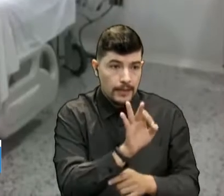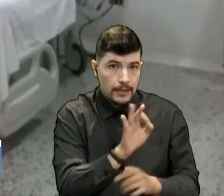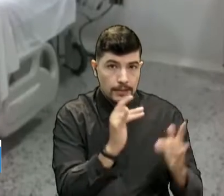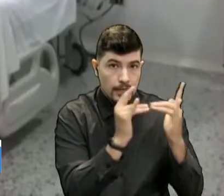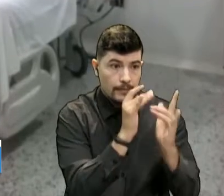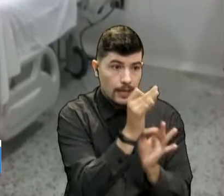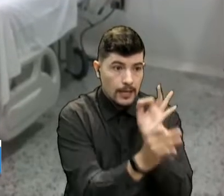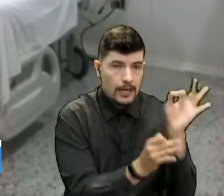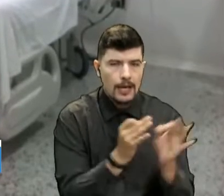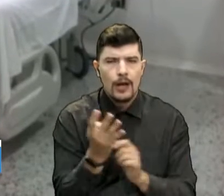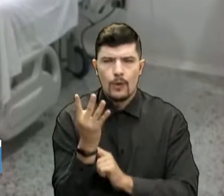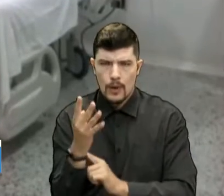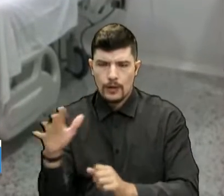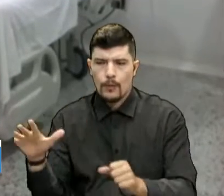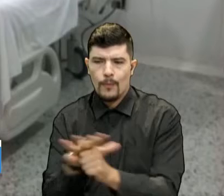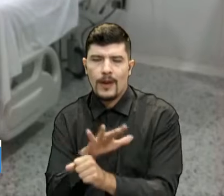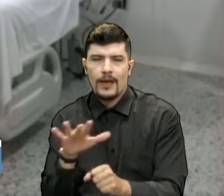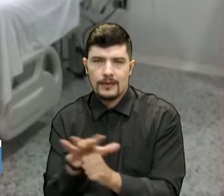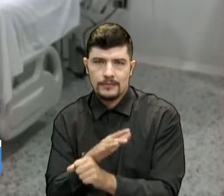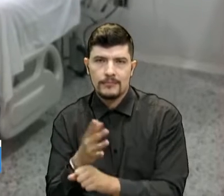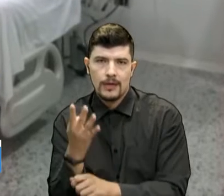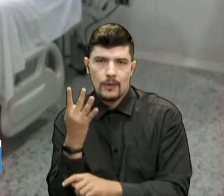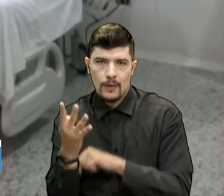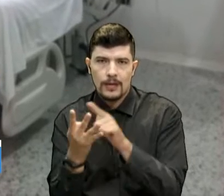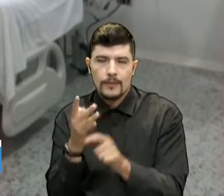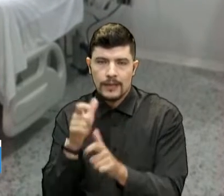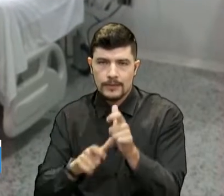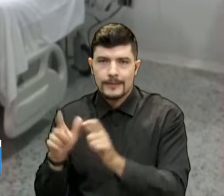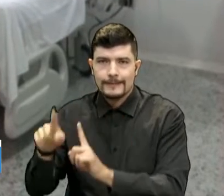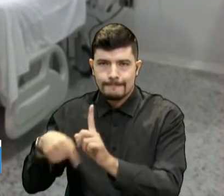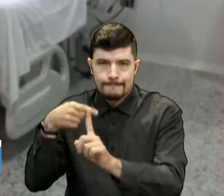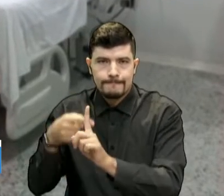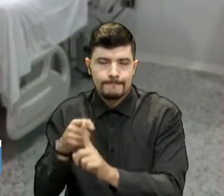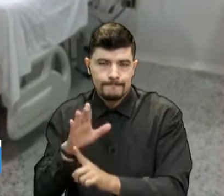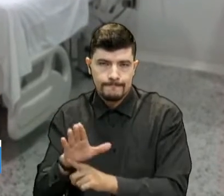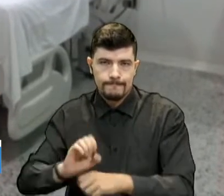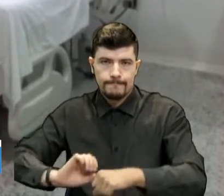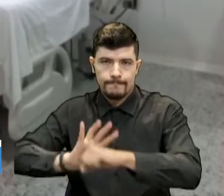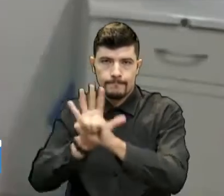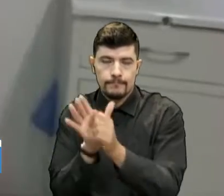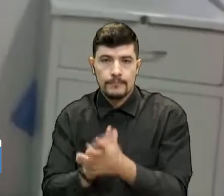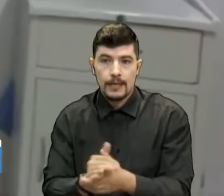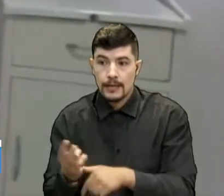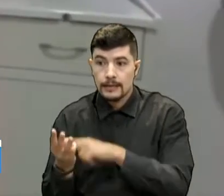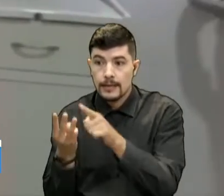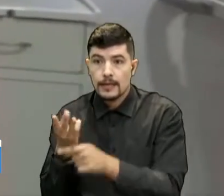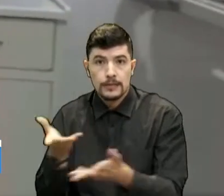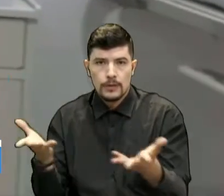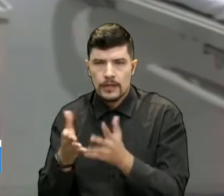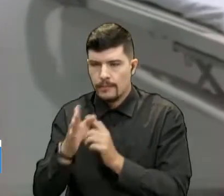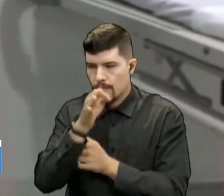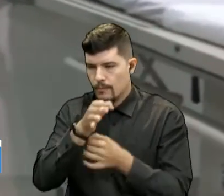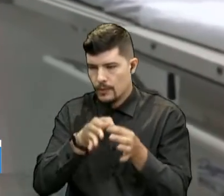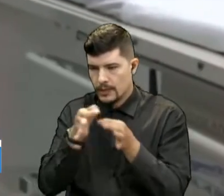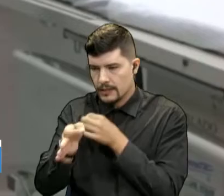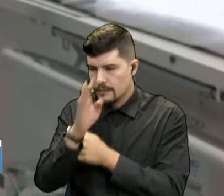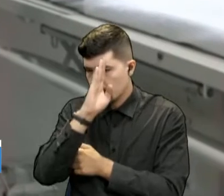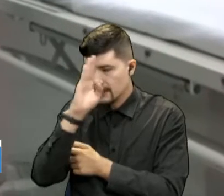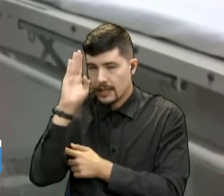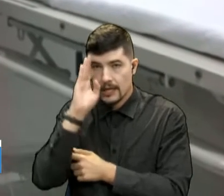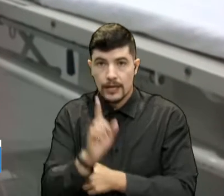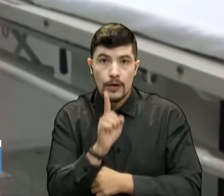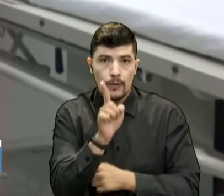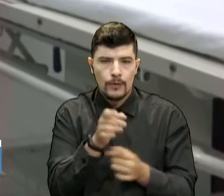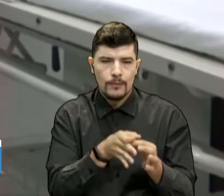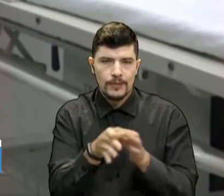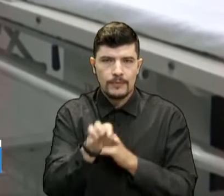disponibles hay cuatro ocupadas correspondientes a pacientes confirmados con kobe 19 3 provenientes de san gil y 1 del peñón y 3